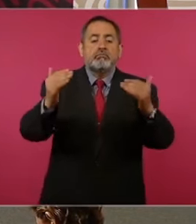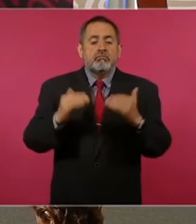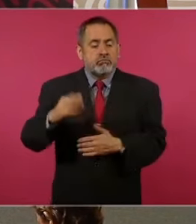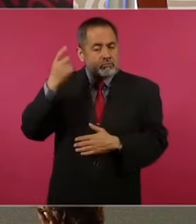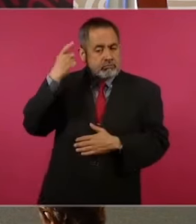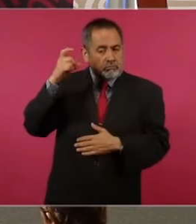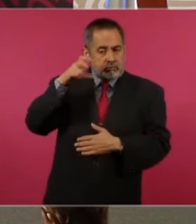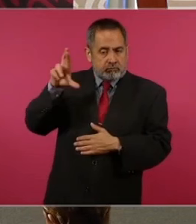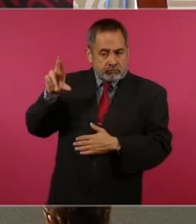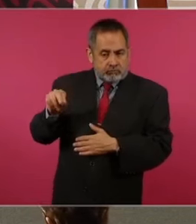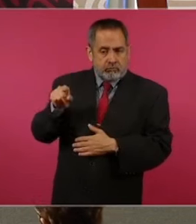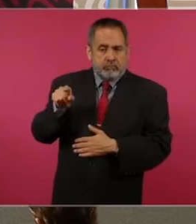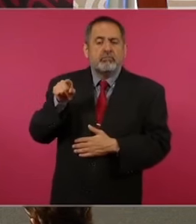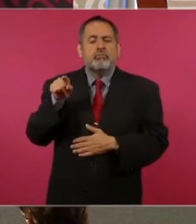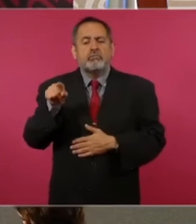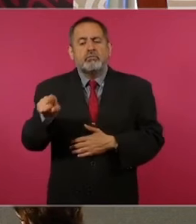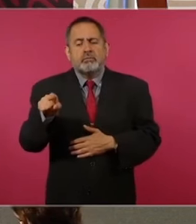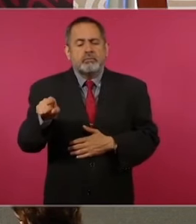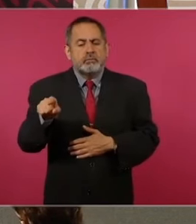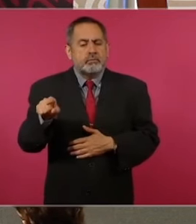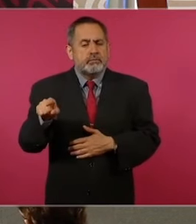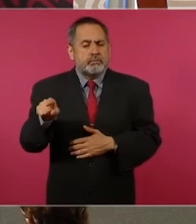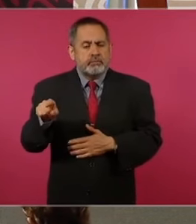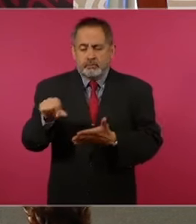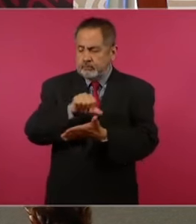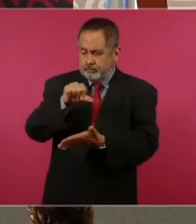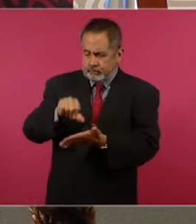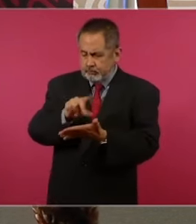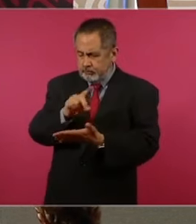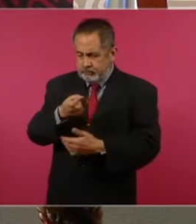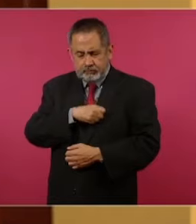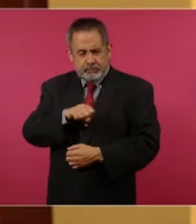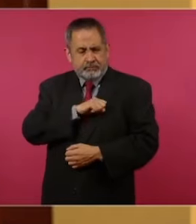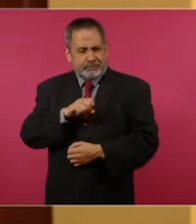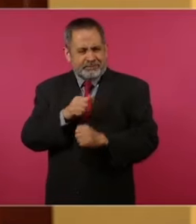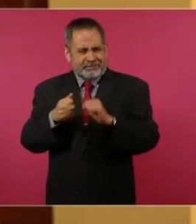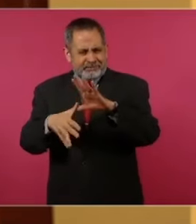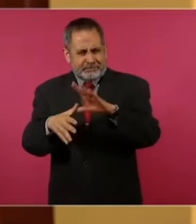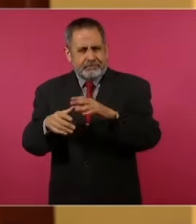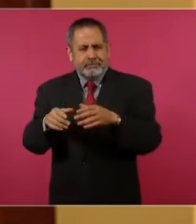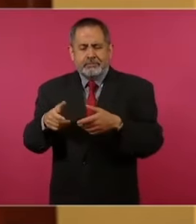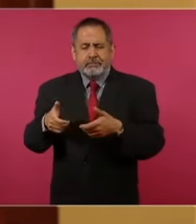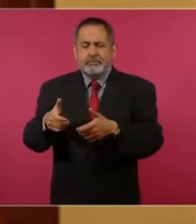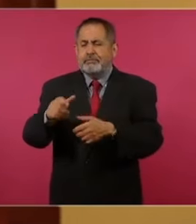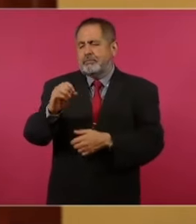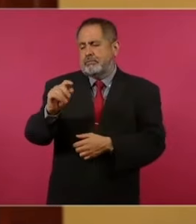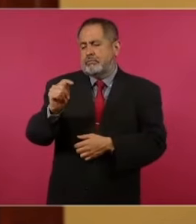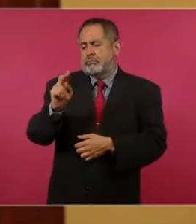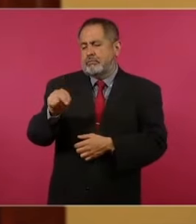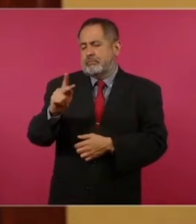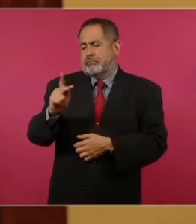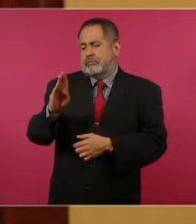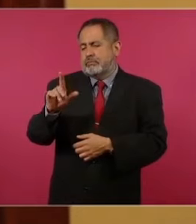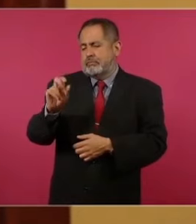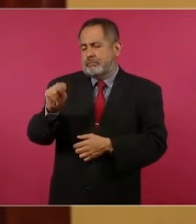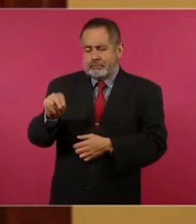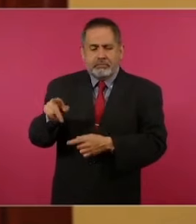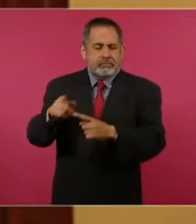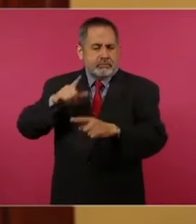Roo. Están en el centro de la salud, del centro de salud de las Américas, en Otón P. Blanco, la gobernadora Mara